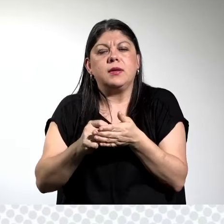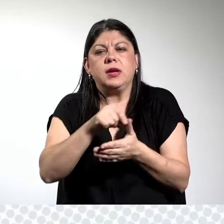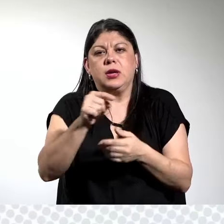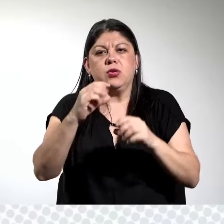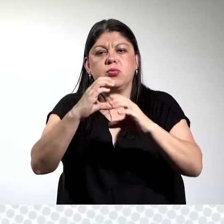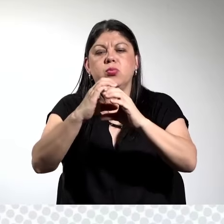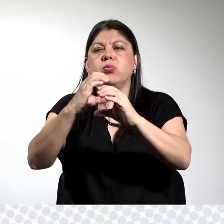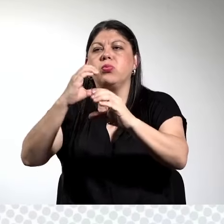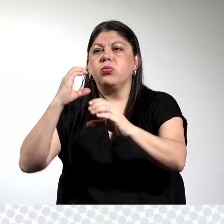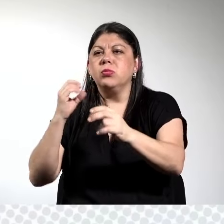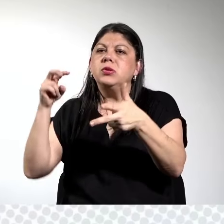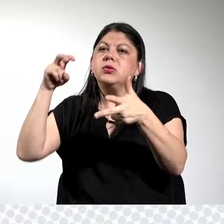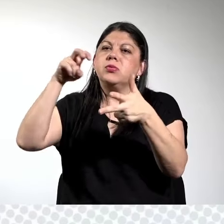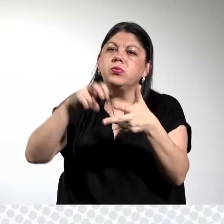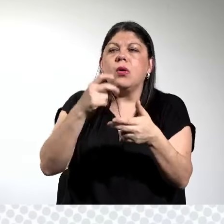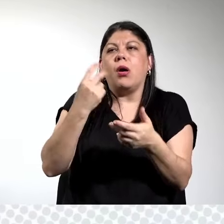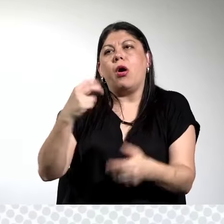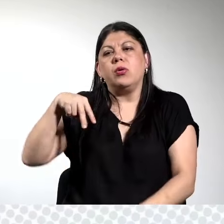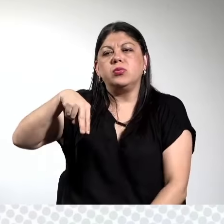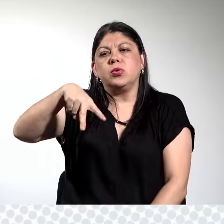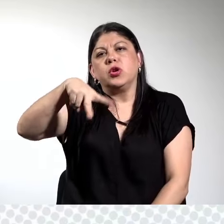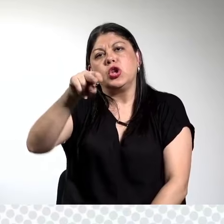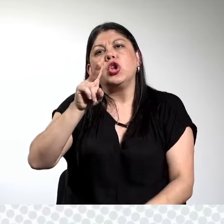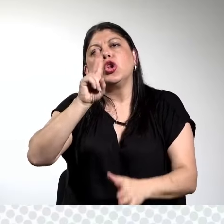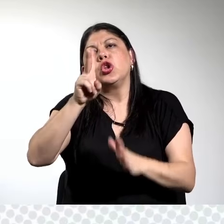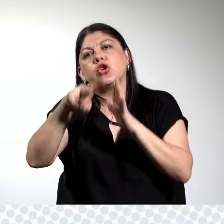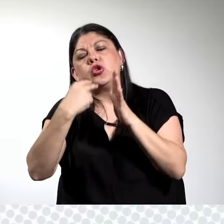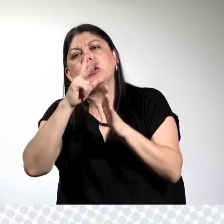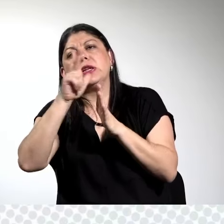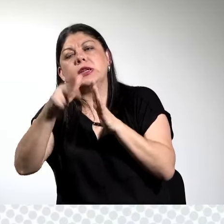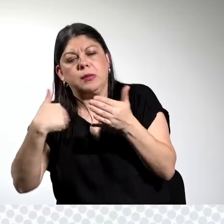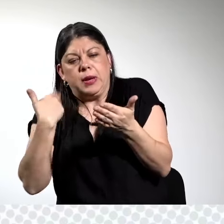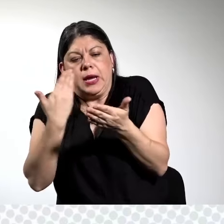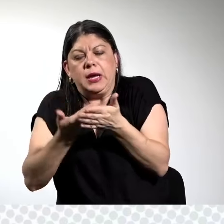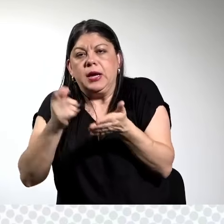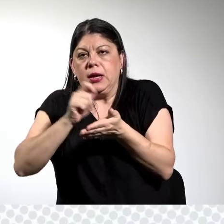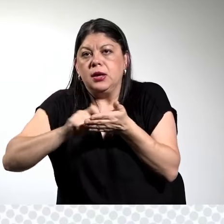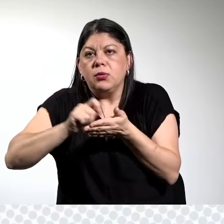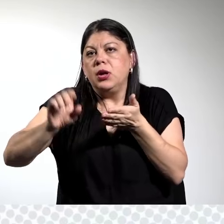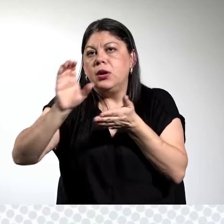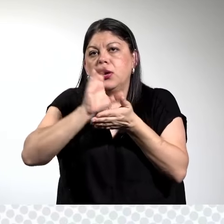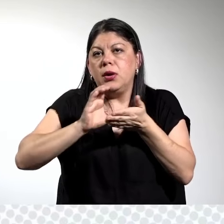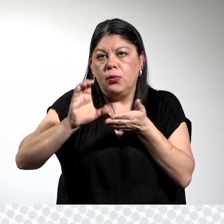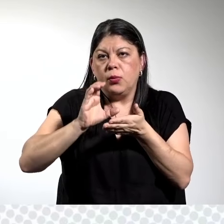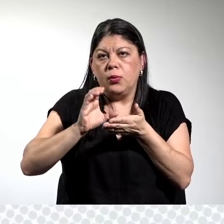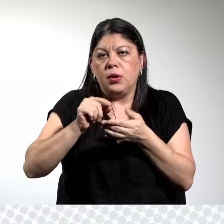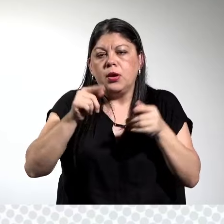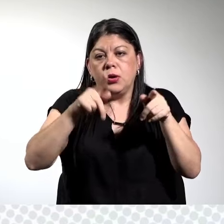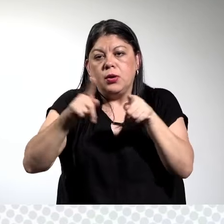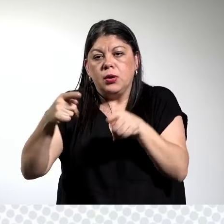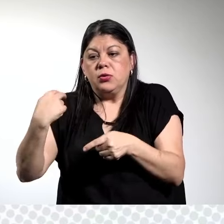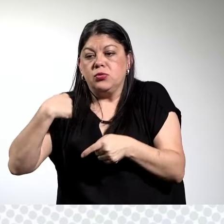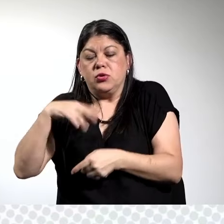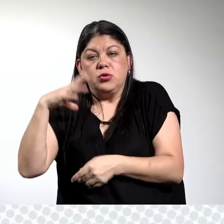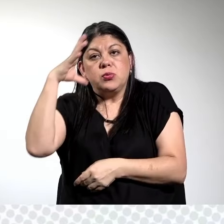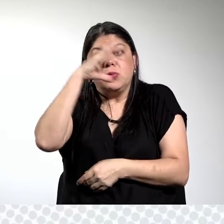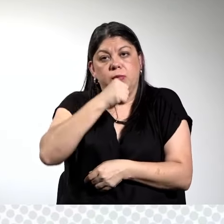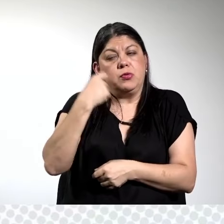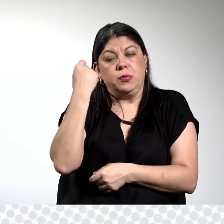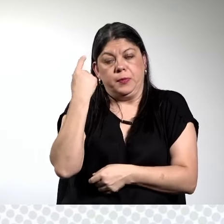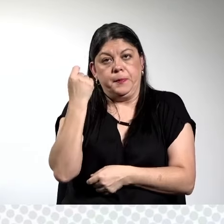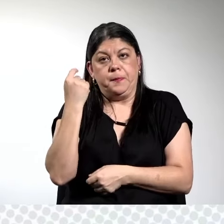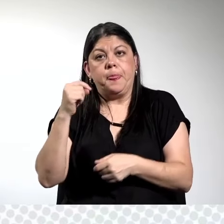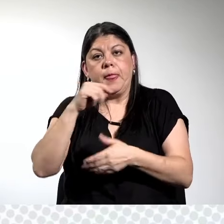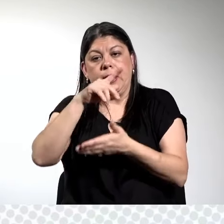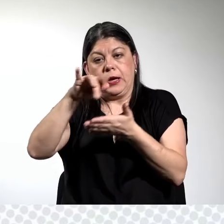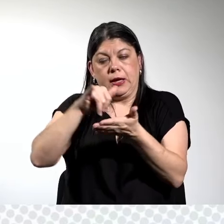para empezar, o muchas veces caminadas de 2-3 horas para poder llegar a su centro de estudio. Cosas que muchas veces las personas que vivimos en San José ni siquiera entendemos. Creemos que en los